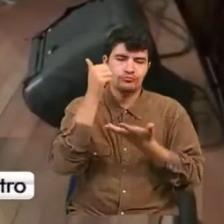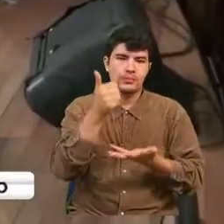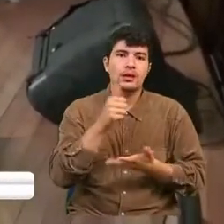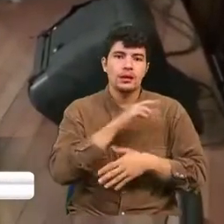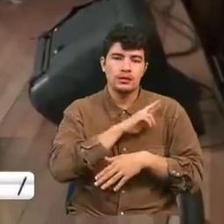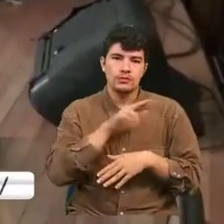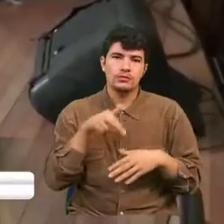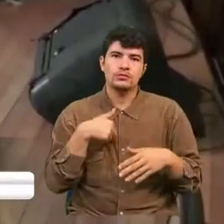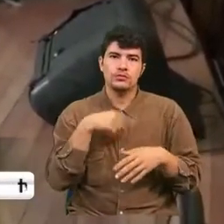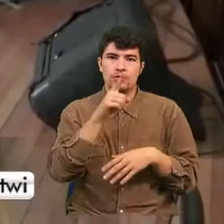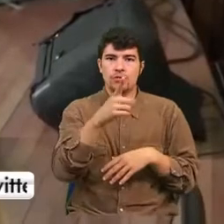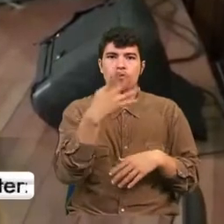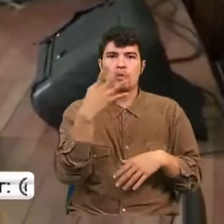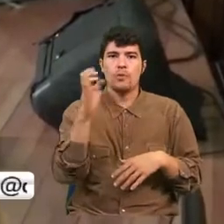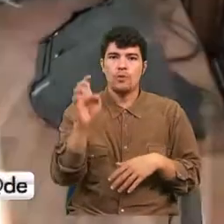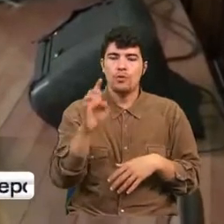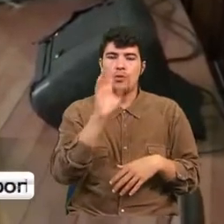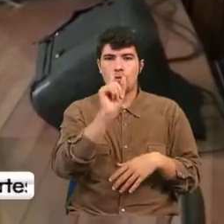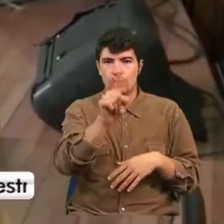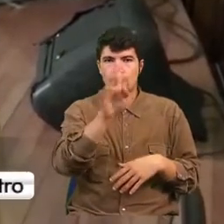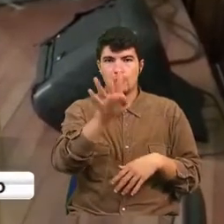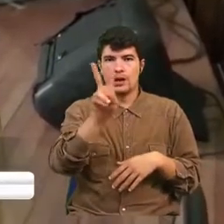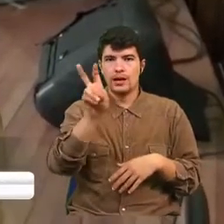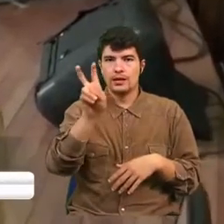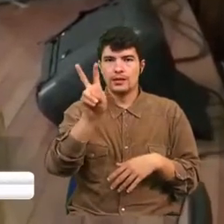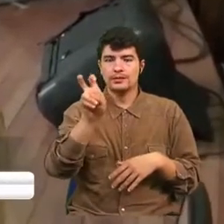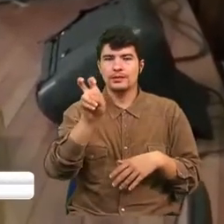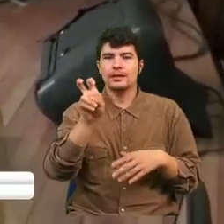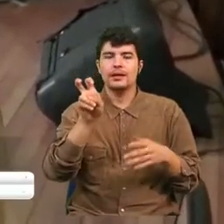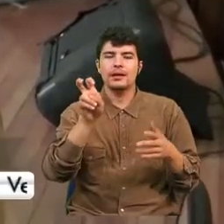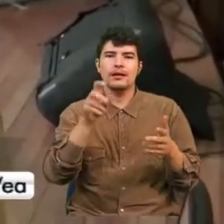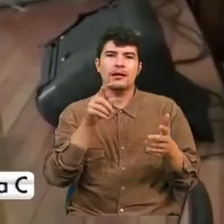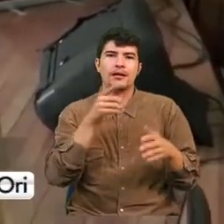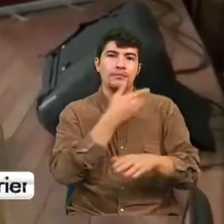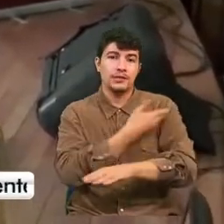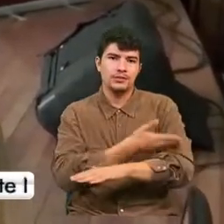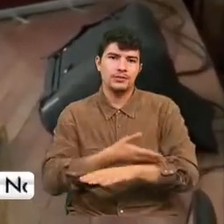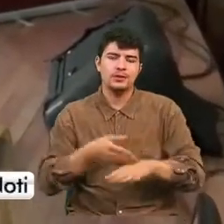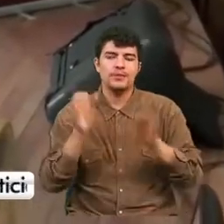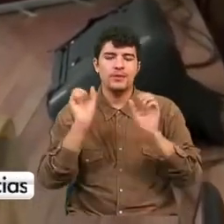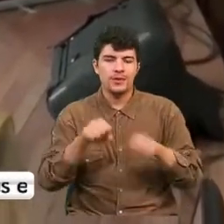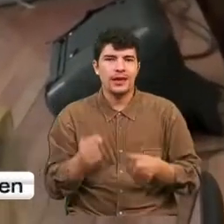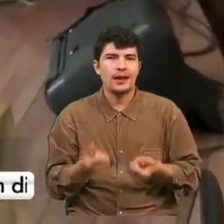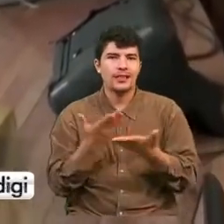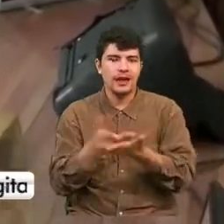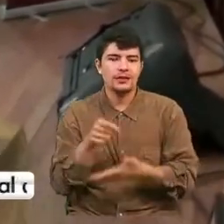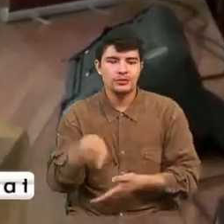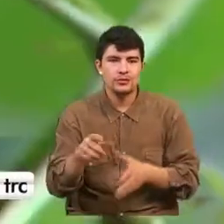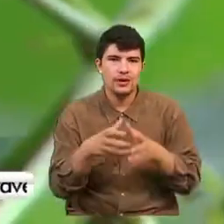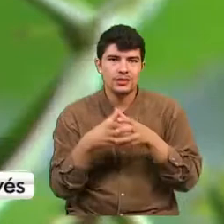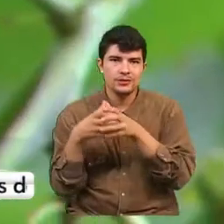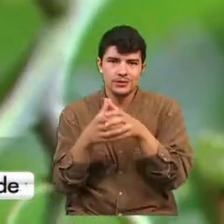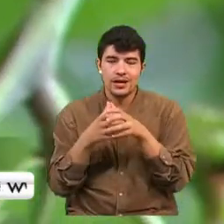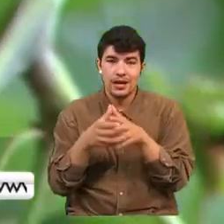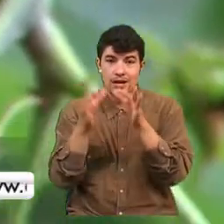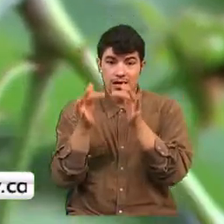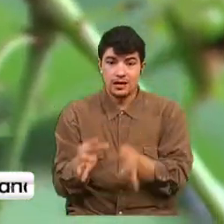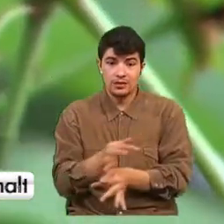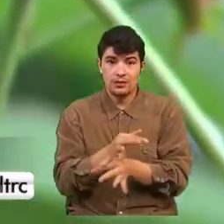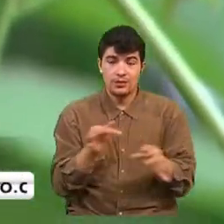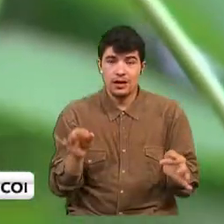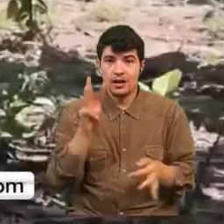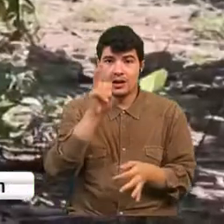una cofinanciación de 147 millones 800 mil pesos para entregarle a esta asociación. En total son más